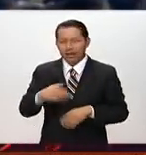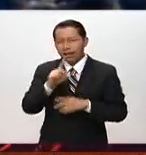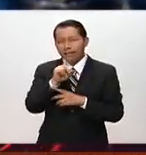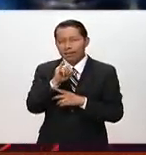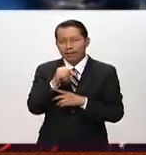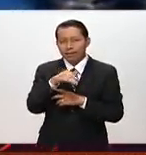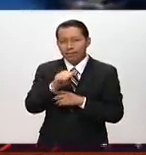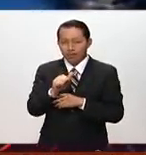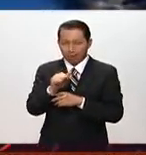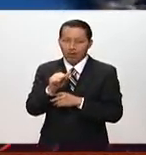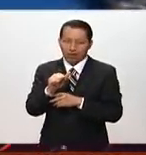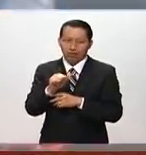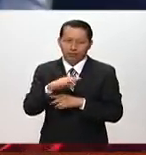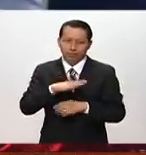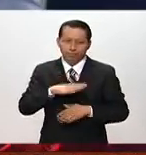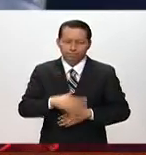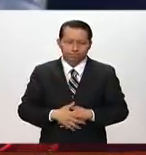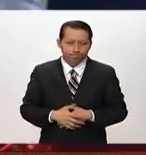Rousseff.